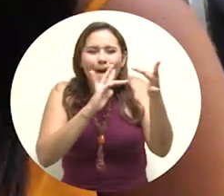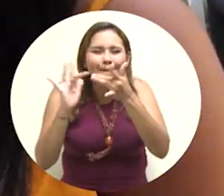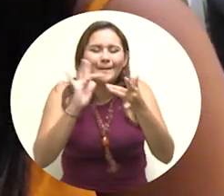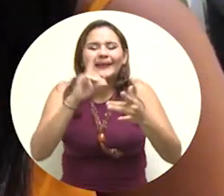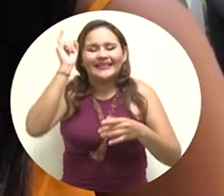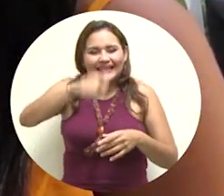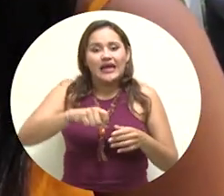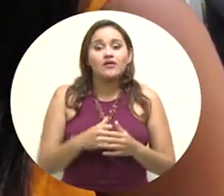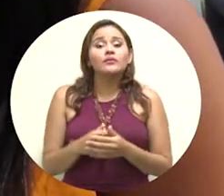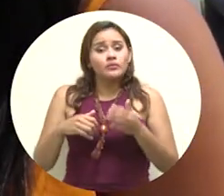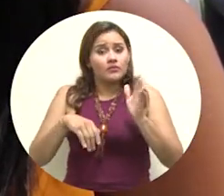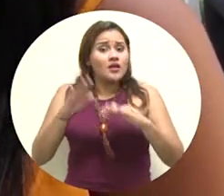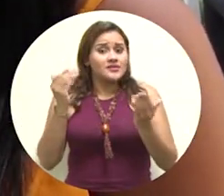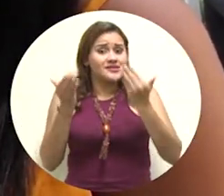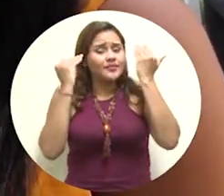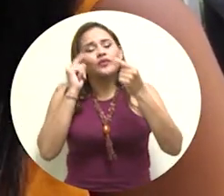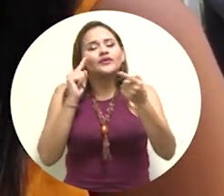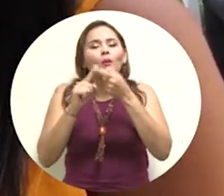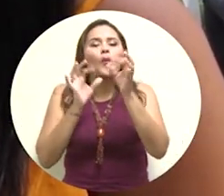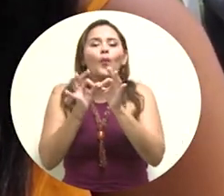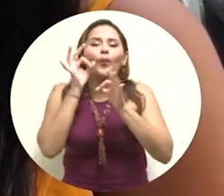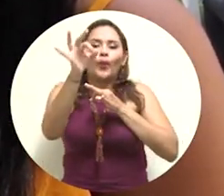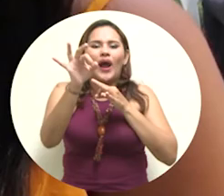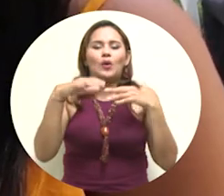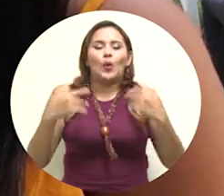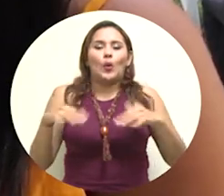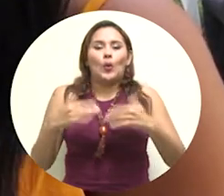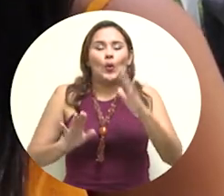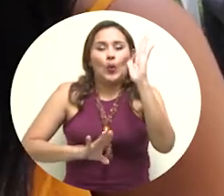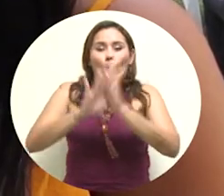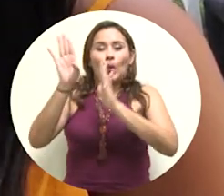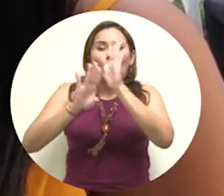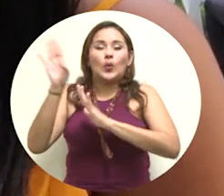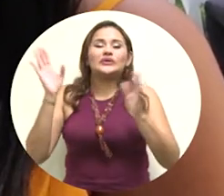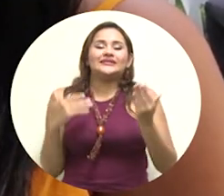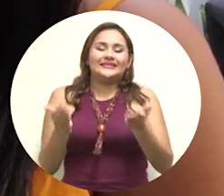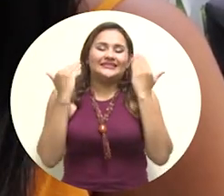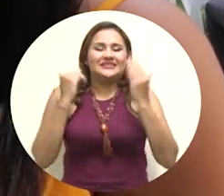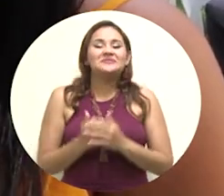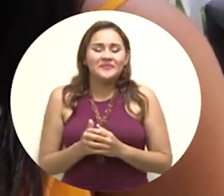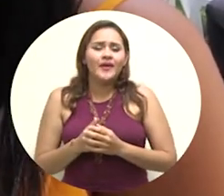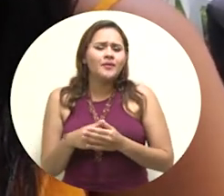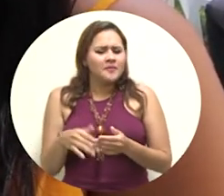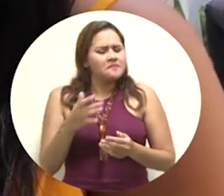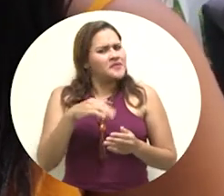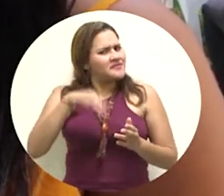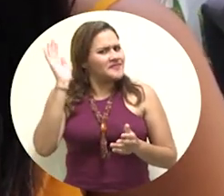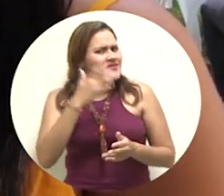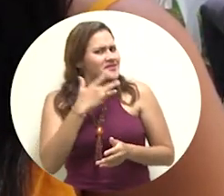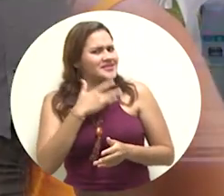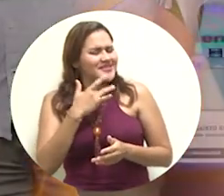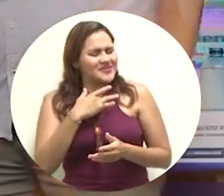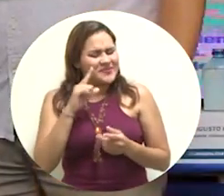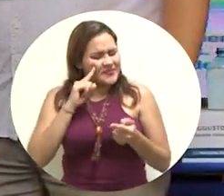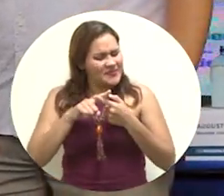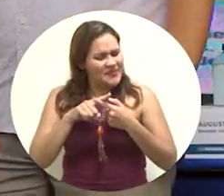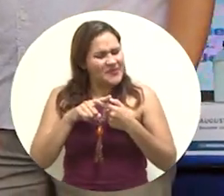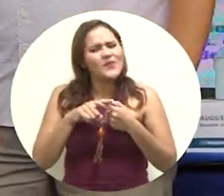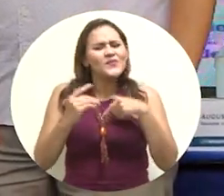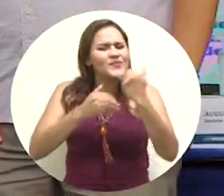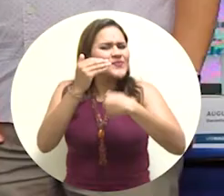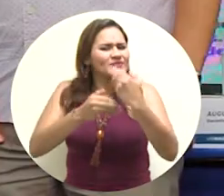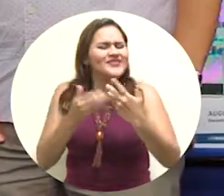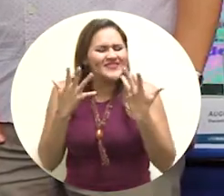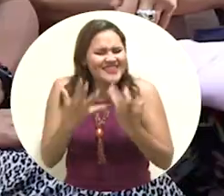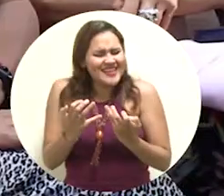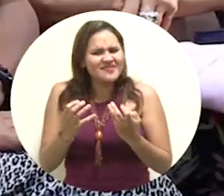de mujeres rurales, nos da la fuerza para seguir investigando en procesos que traigan impactos. Es una ponencia a